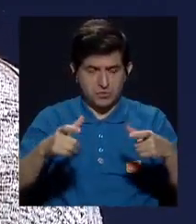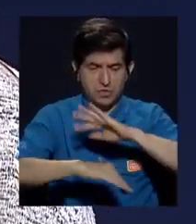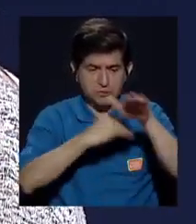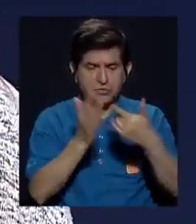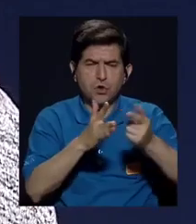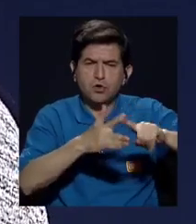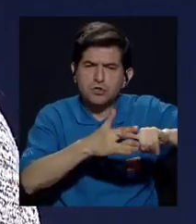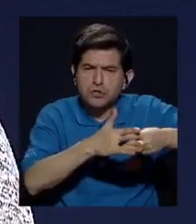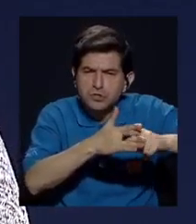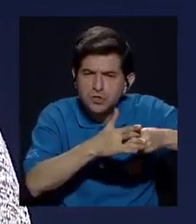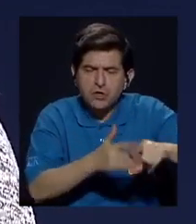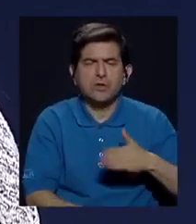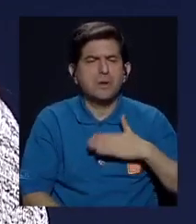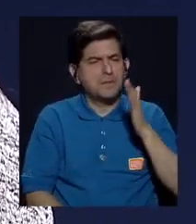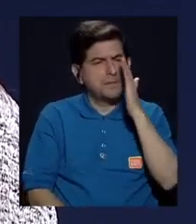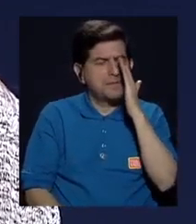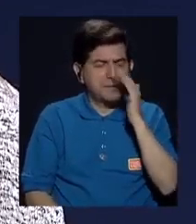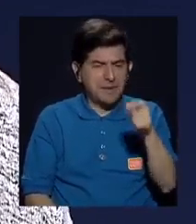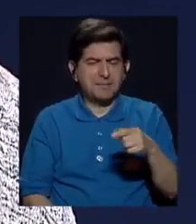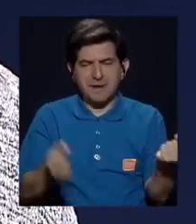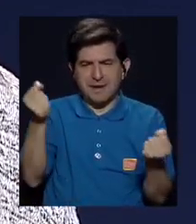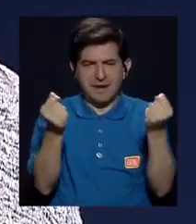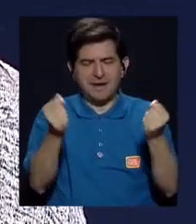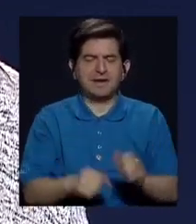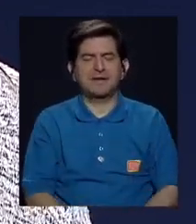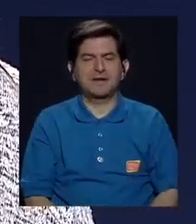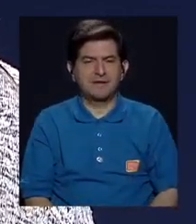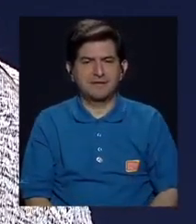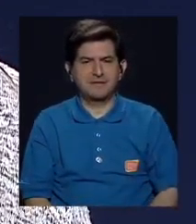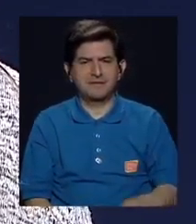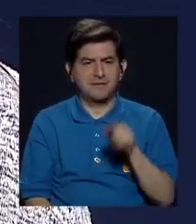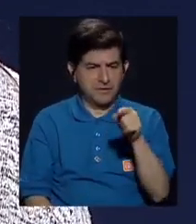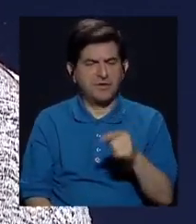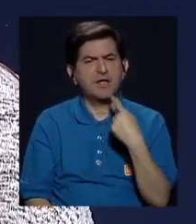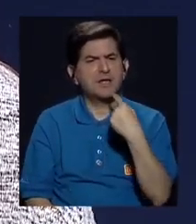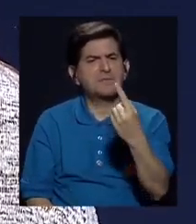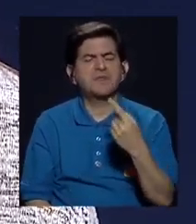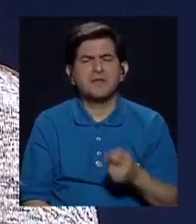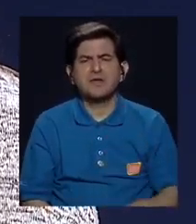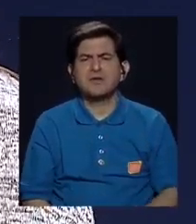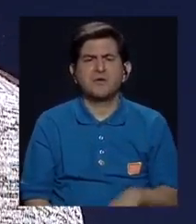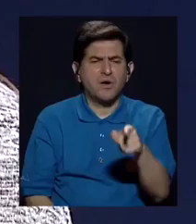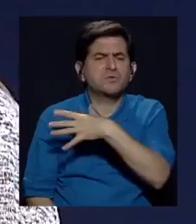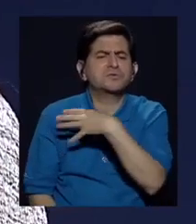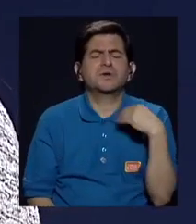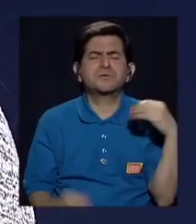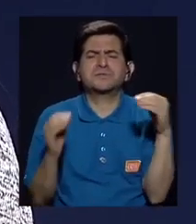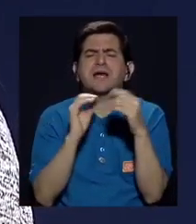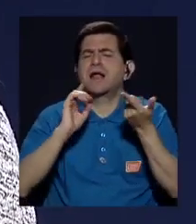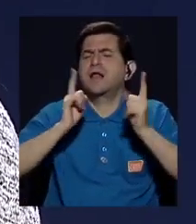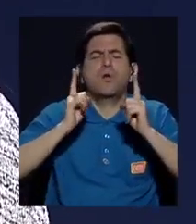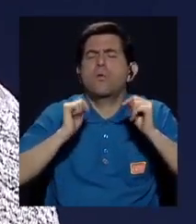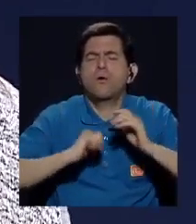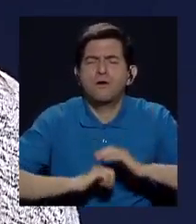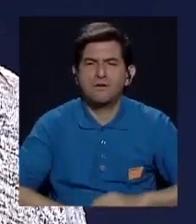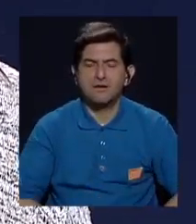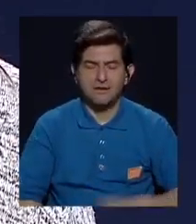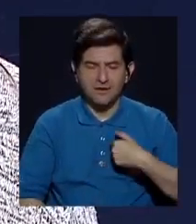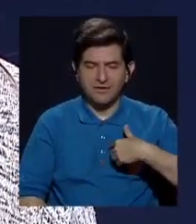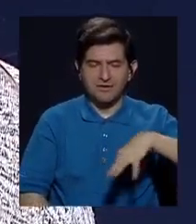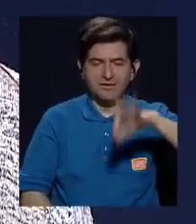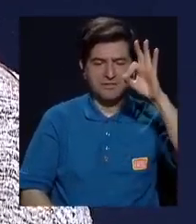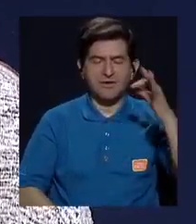los instrumentos y mi mamá lo puso en el carro. Y me dijo que cuál quería, cuál me gustaba más. Y yo escogí